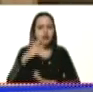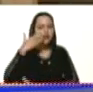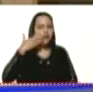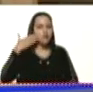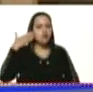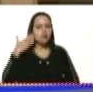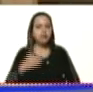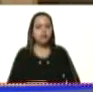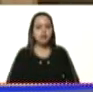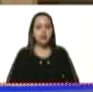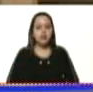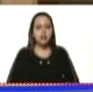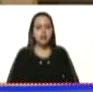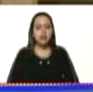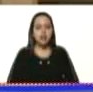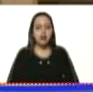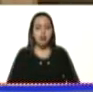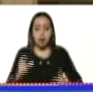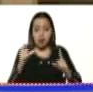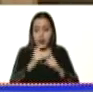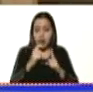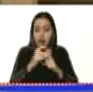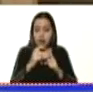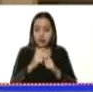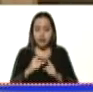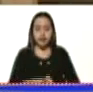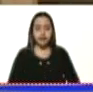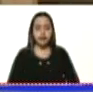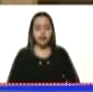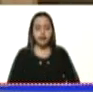por las palabras,